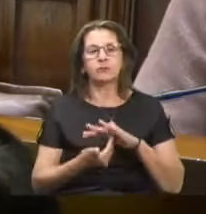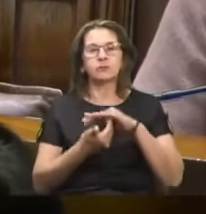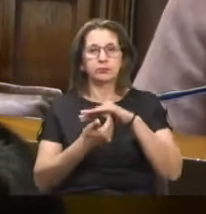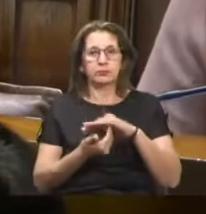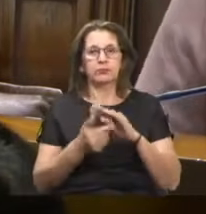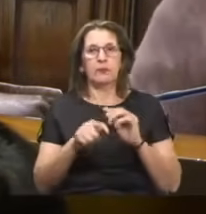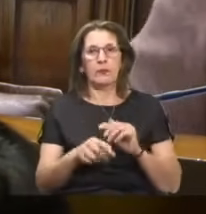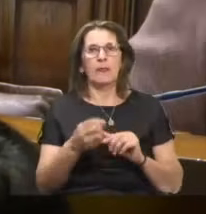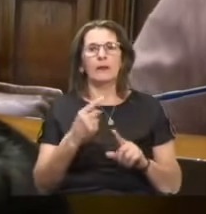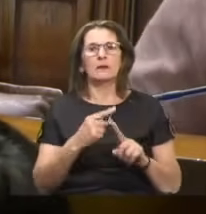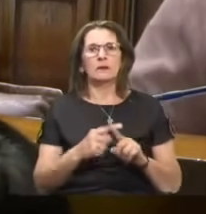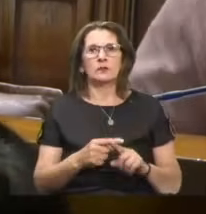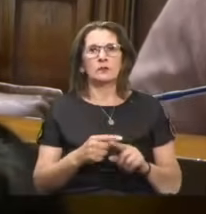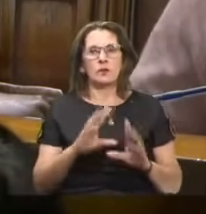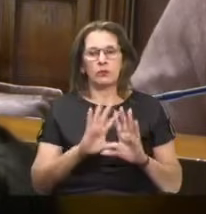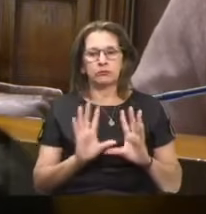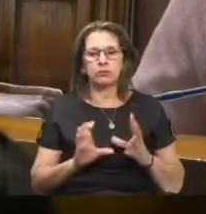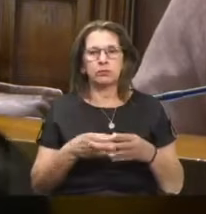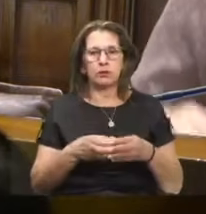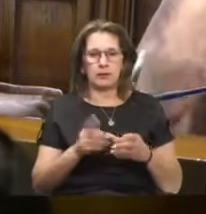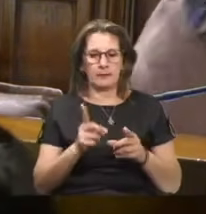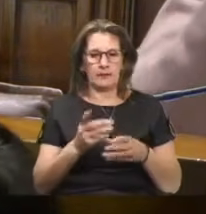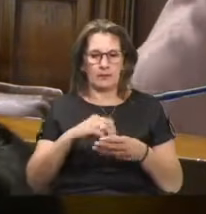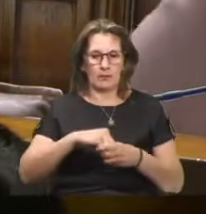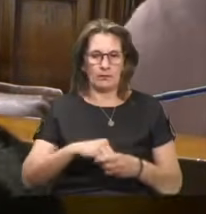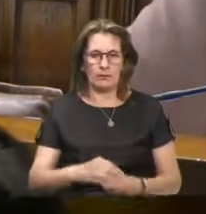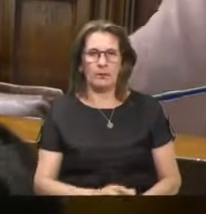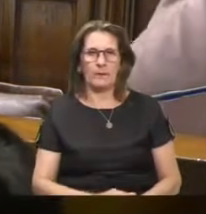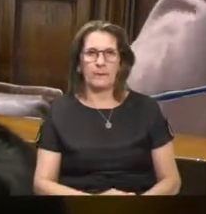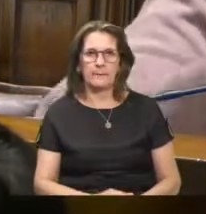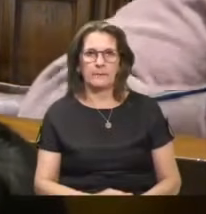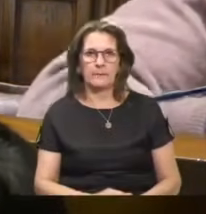jerárquicamente subordinadas a la misma.